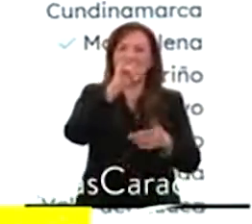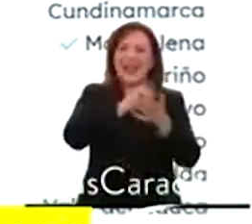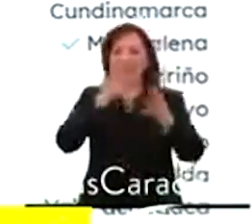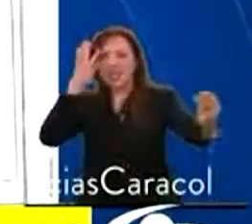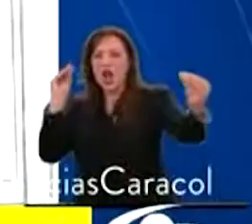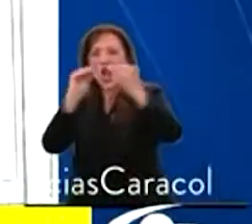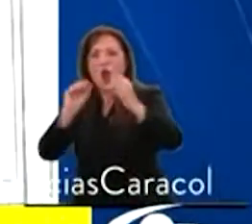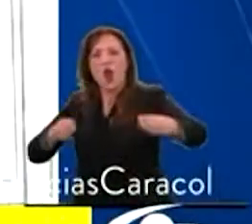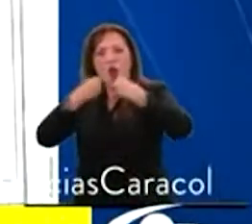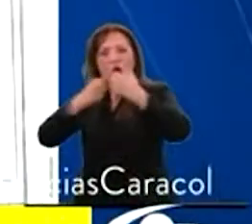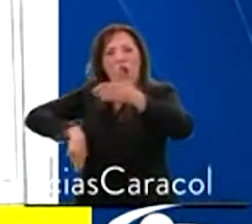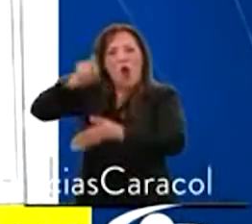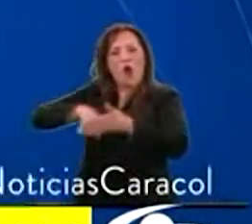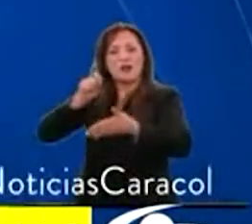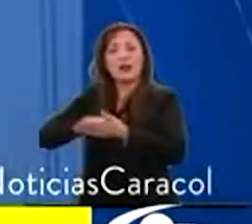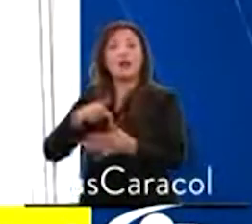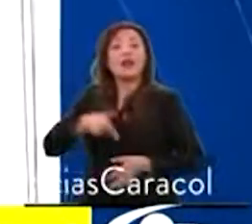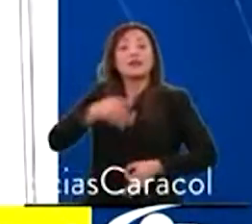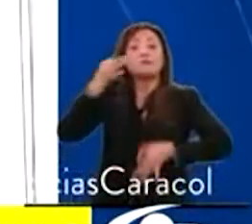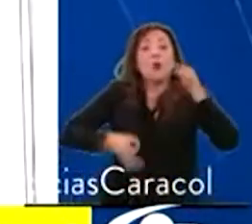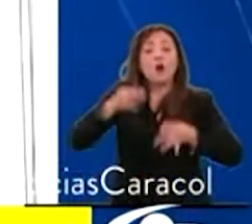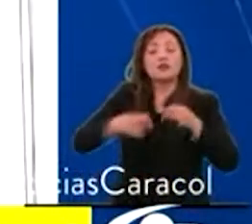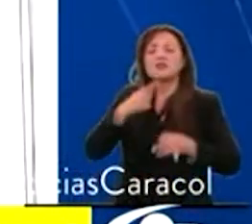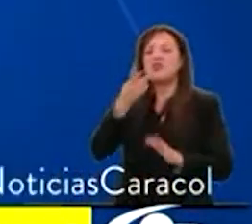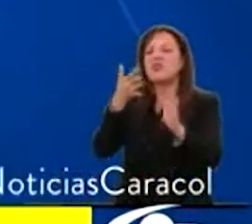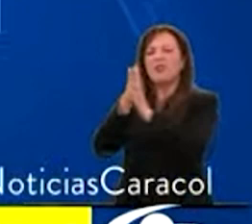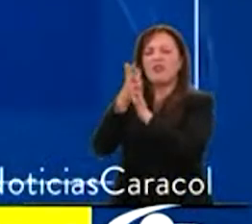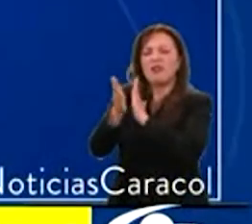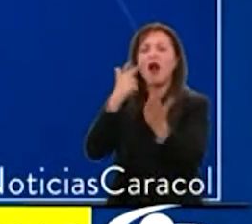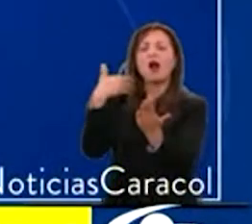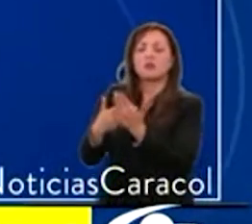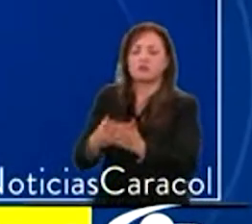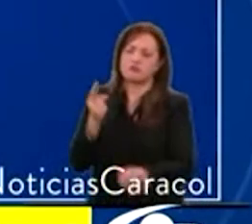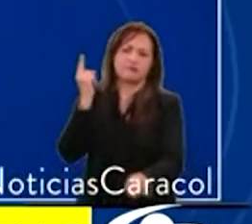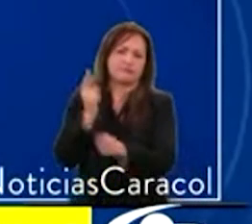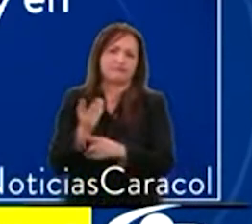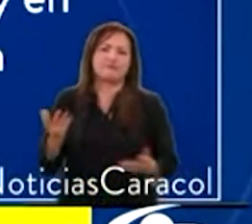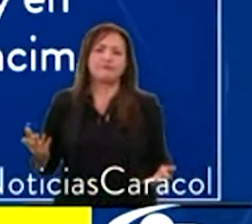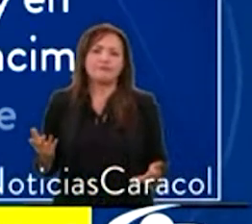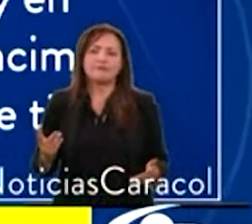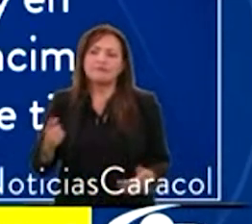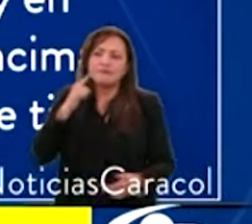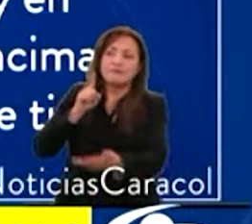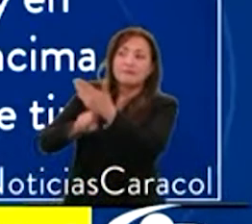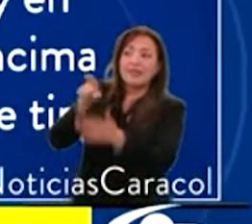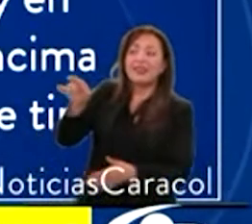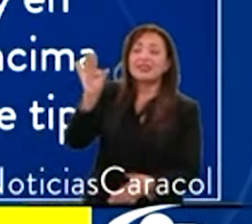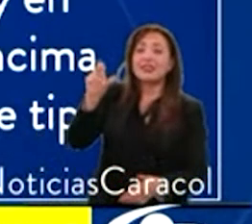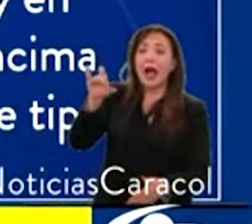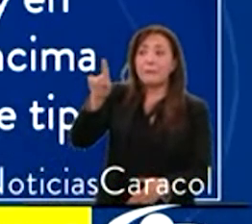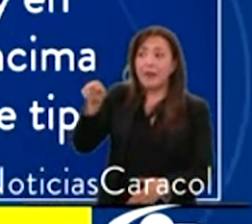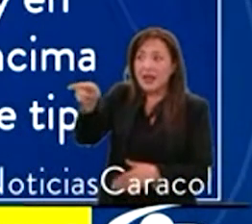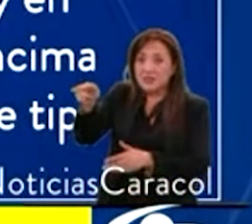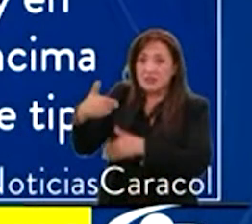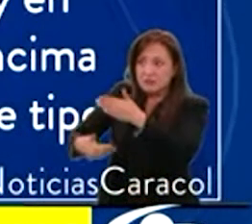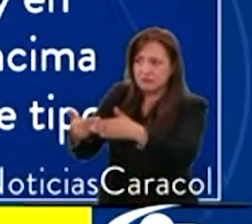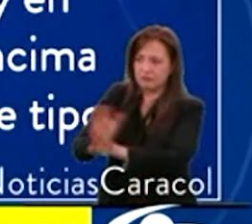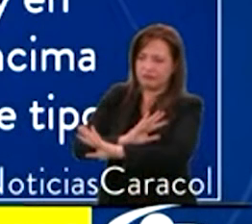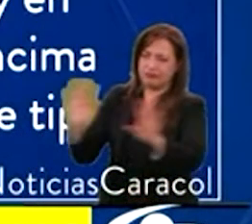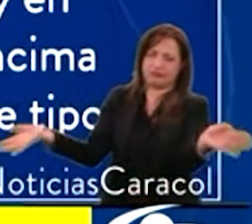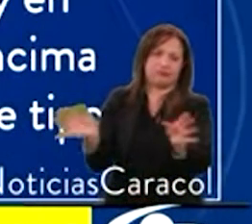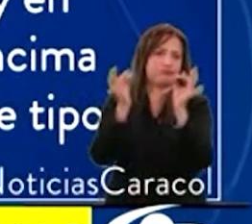Durante la audiencia, el juez que los envió a prisión argumentó. Evidentemente el diagnóstico para el señor Tapia es nefasto. Nefasto